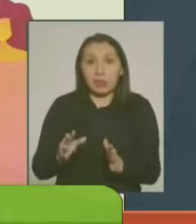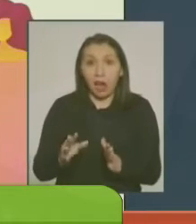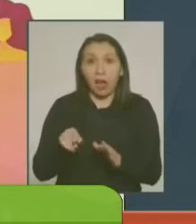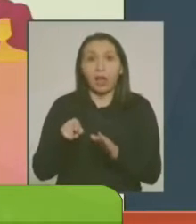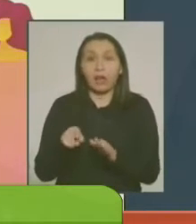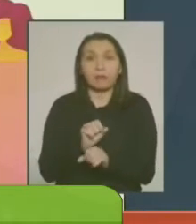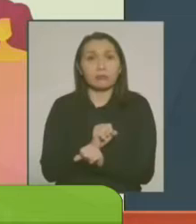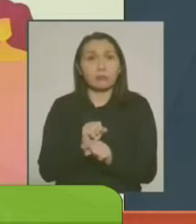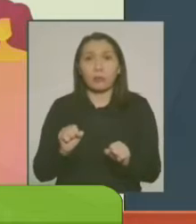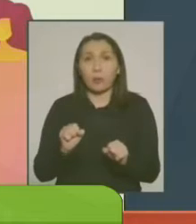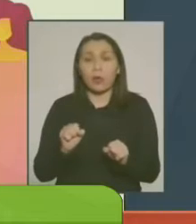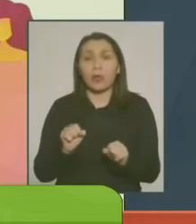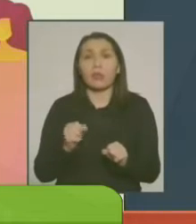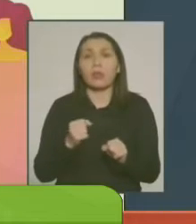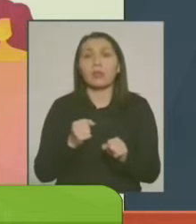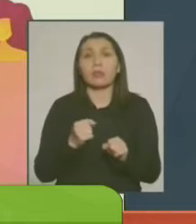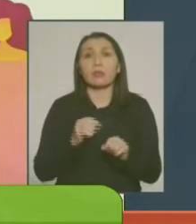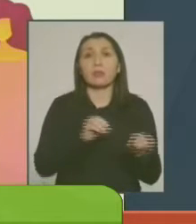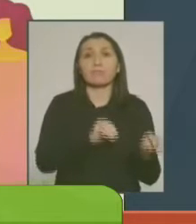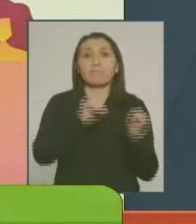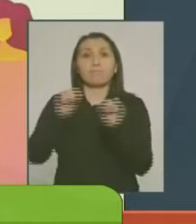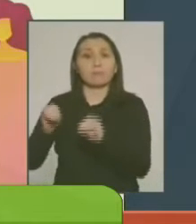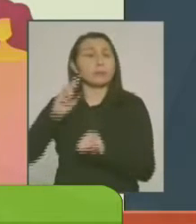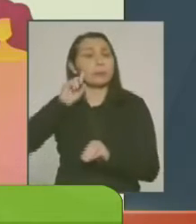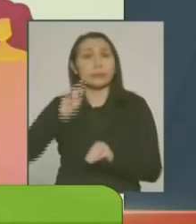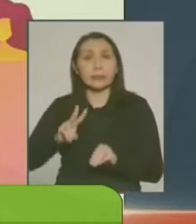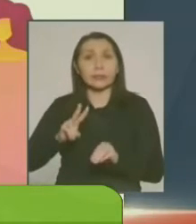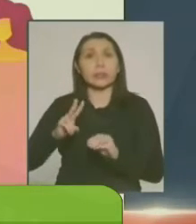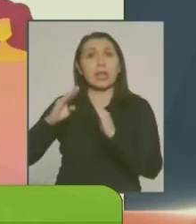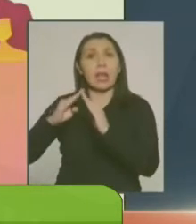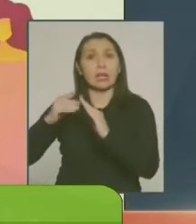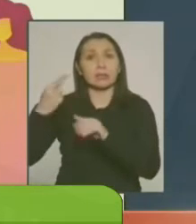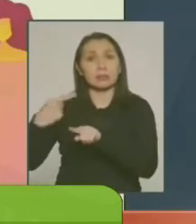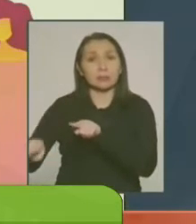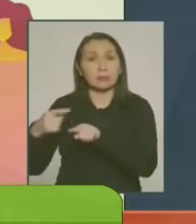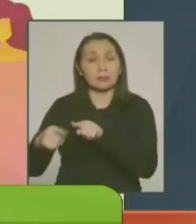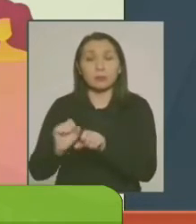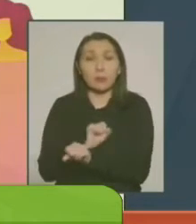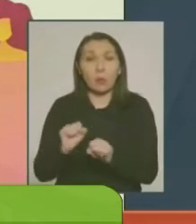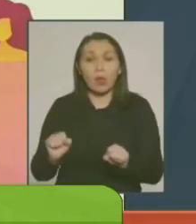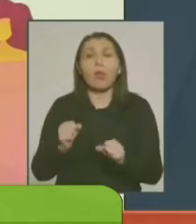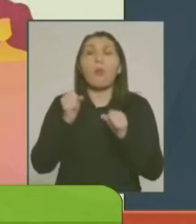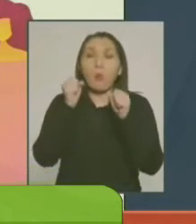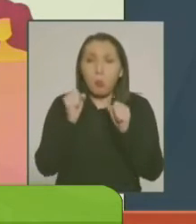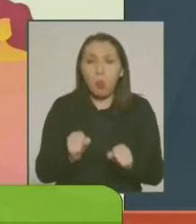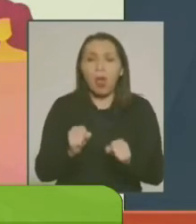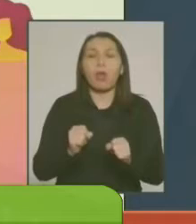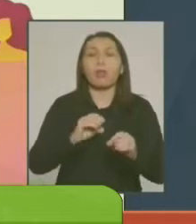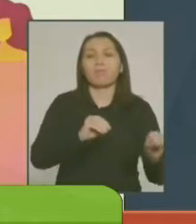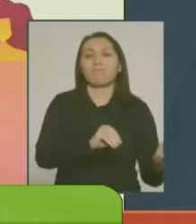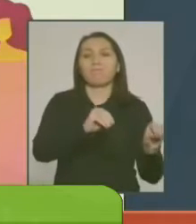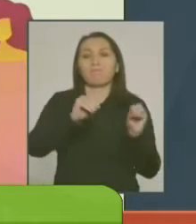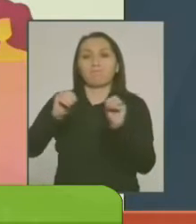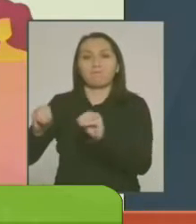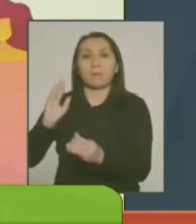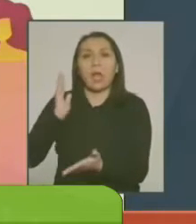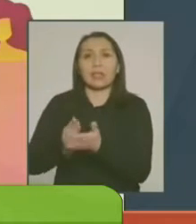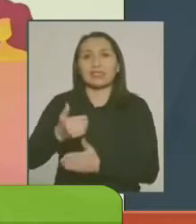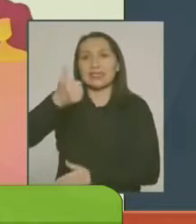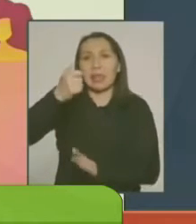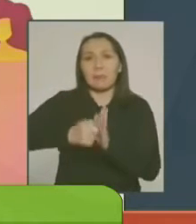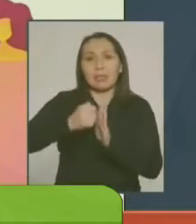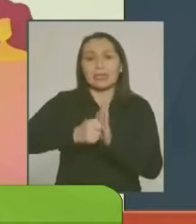es que el proyecto, las medidas de apoyo a clase media, bien lo dijo el ministro Ignacio Briones y también lo dijo el presidente,